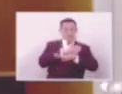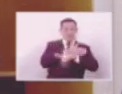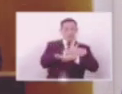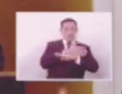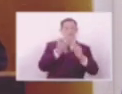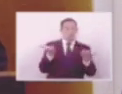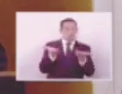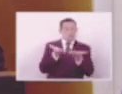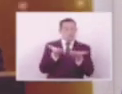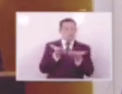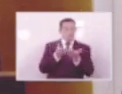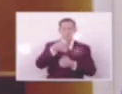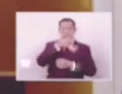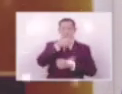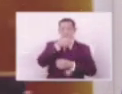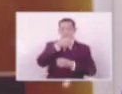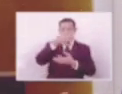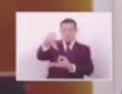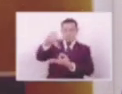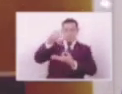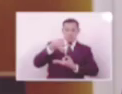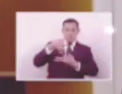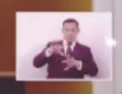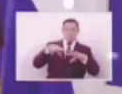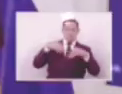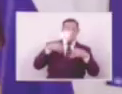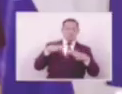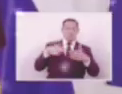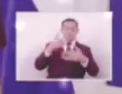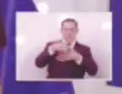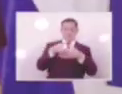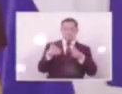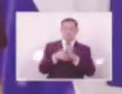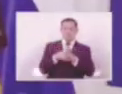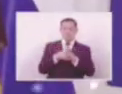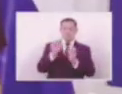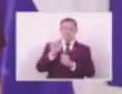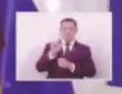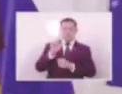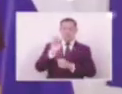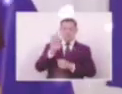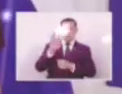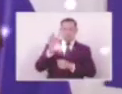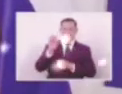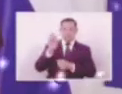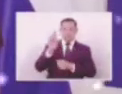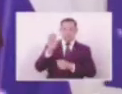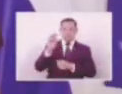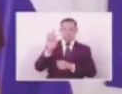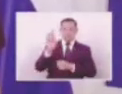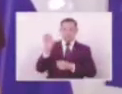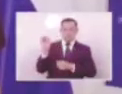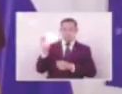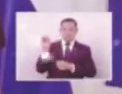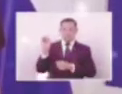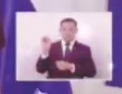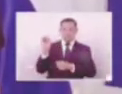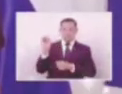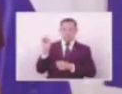que se ha realizado a la información recibida que el diputado Alberto Armando Romero Rodríguez